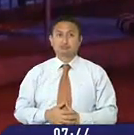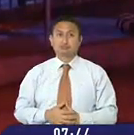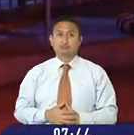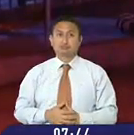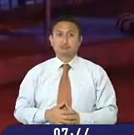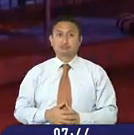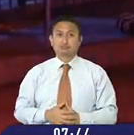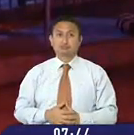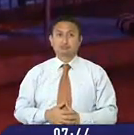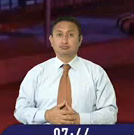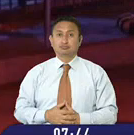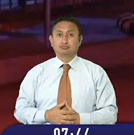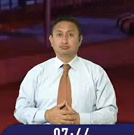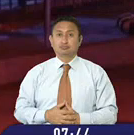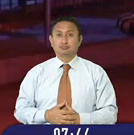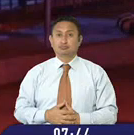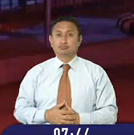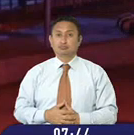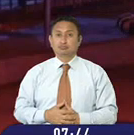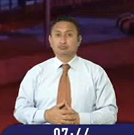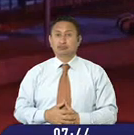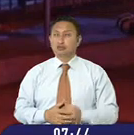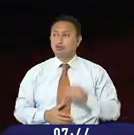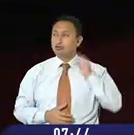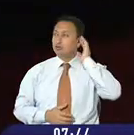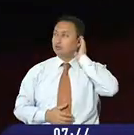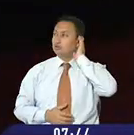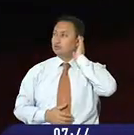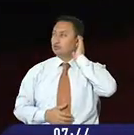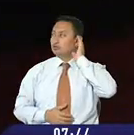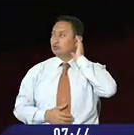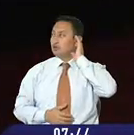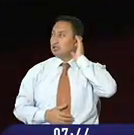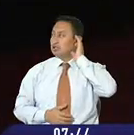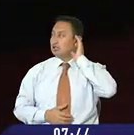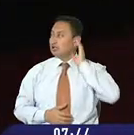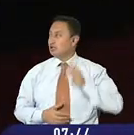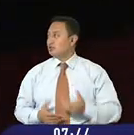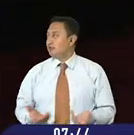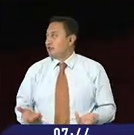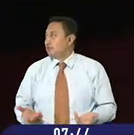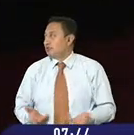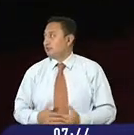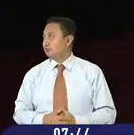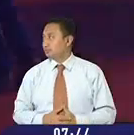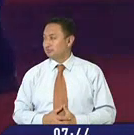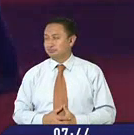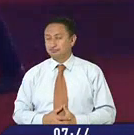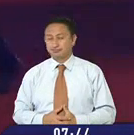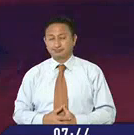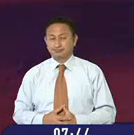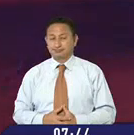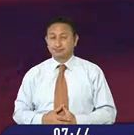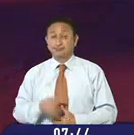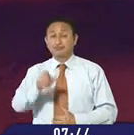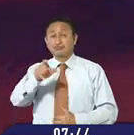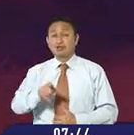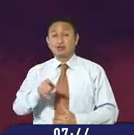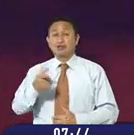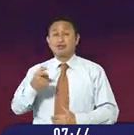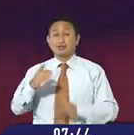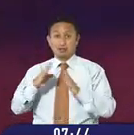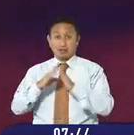Las víctimas se encontraban cenando en su domicilio cuando de repente recibieron la inesperada visita de cuatro